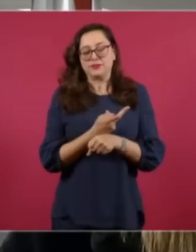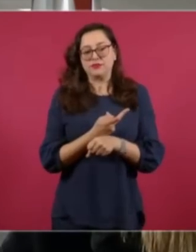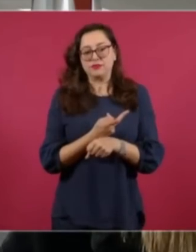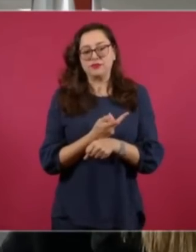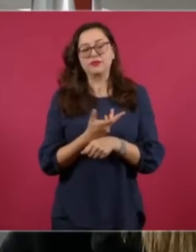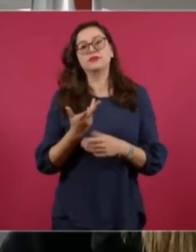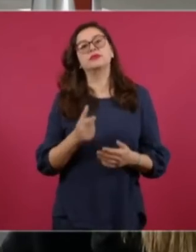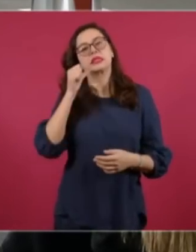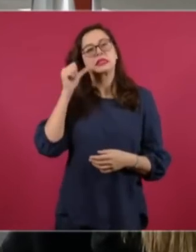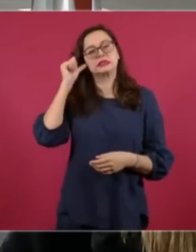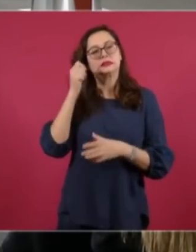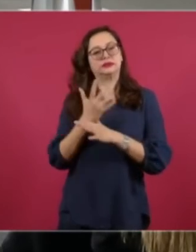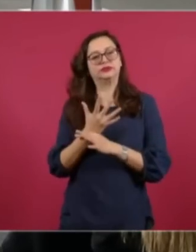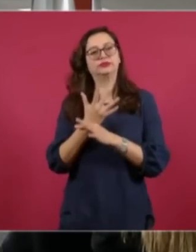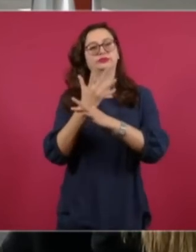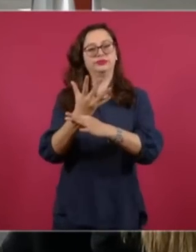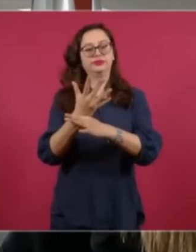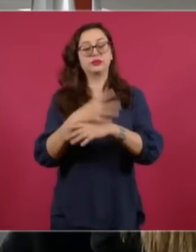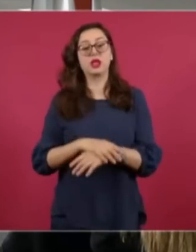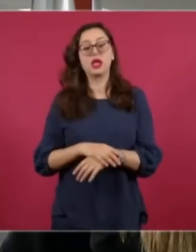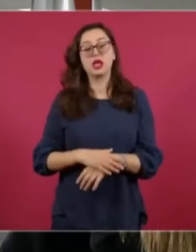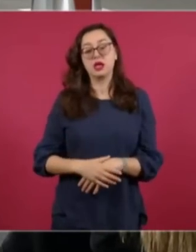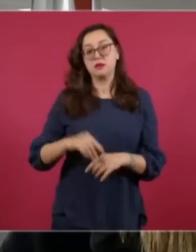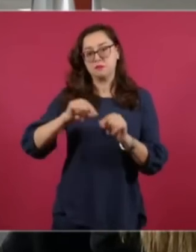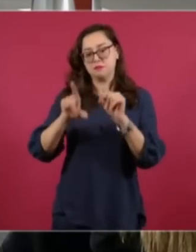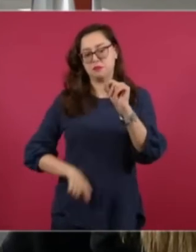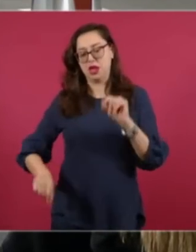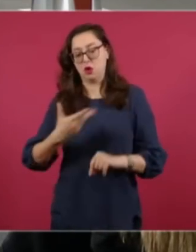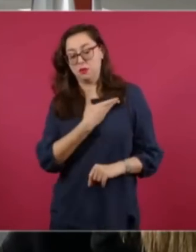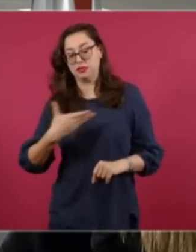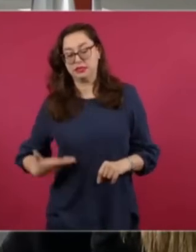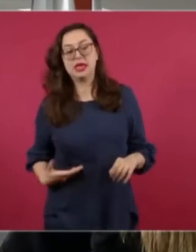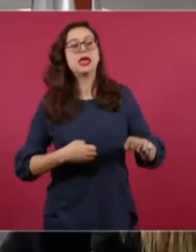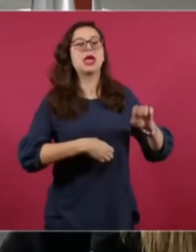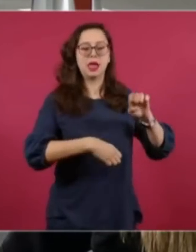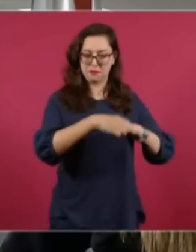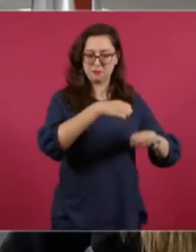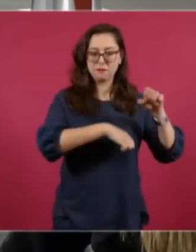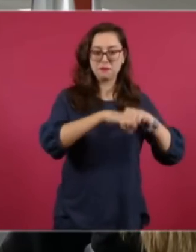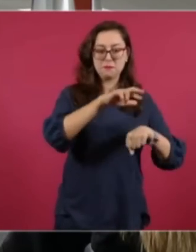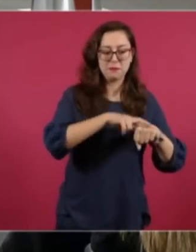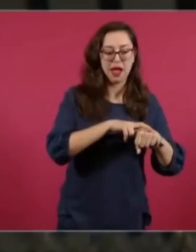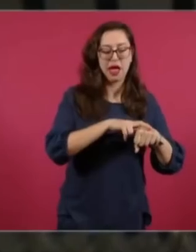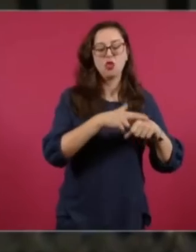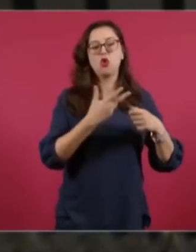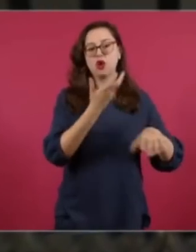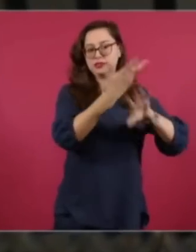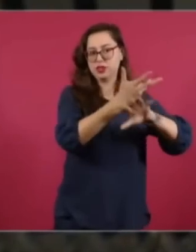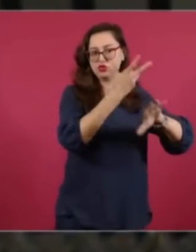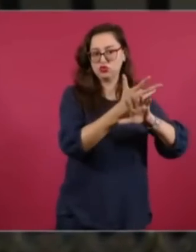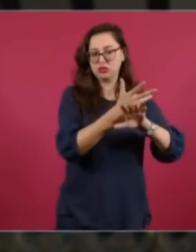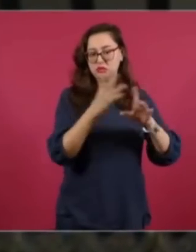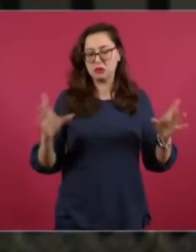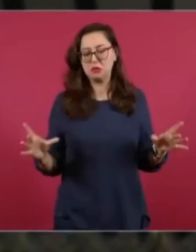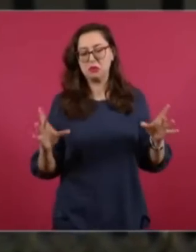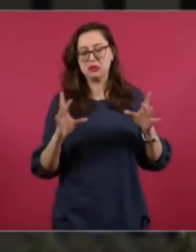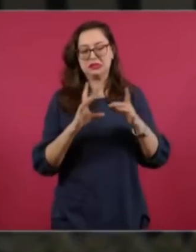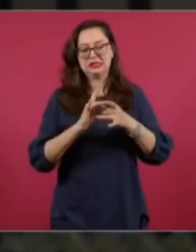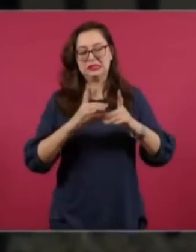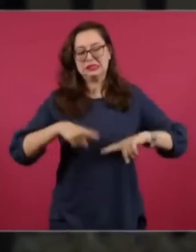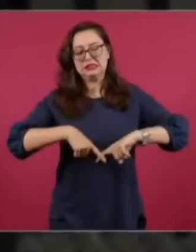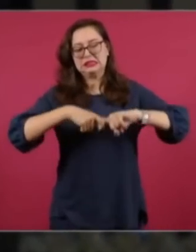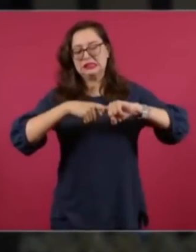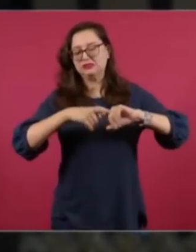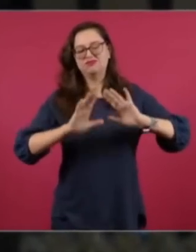relación entre la presidencia y el embajador Ken Salazar no es un asunto trascendente. Sabemos que las agencias de Estados Unidos estaban